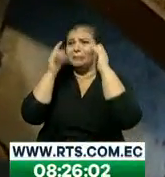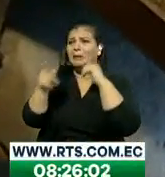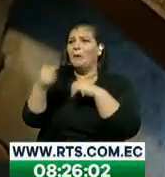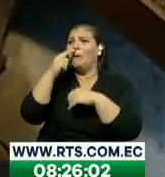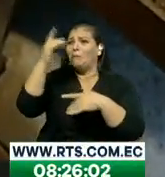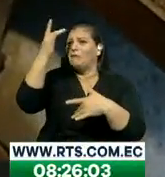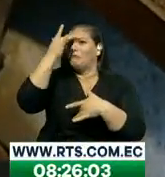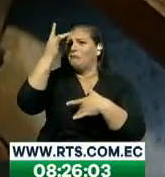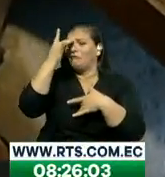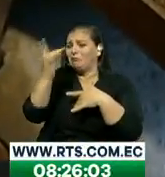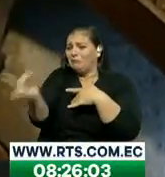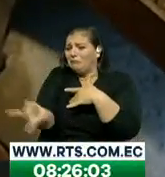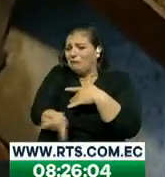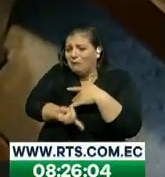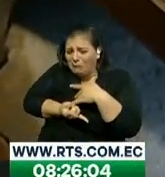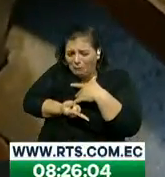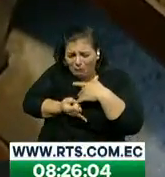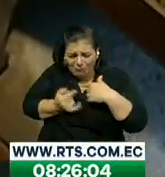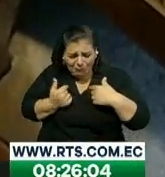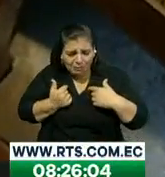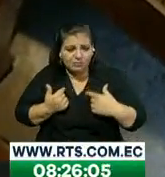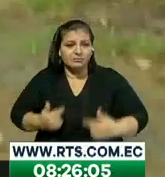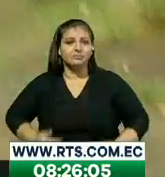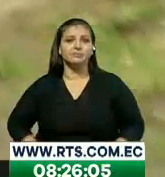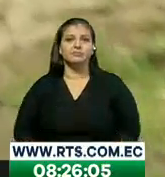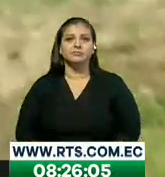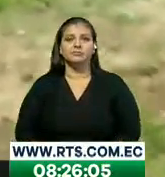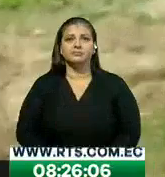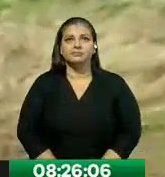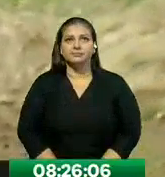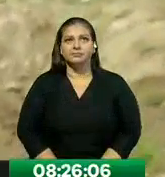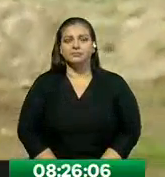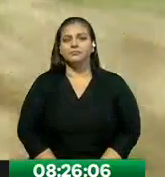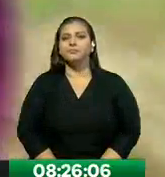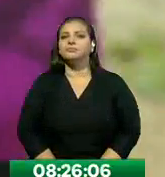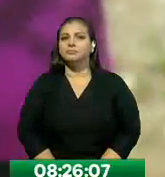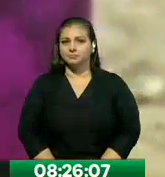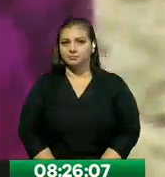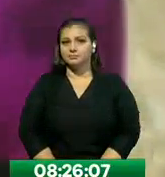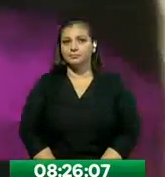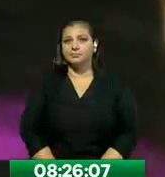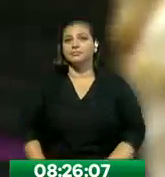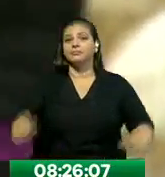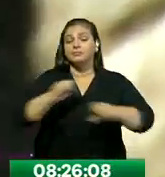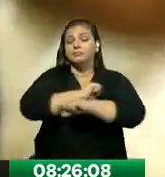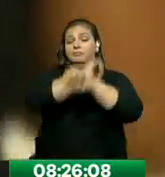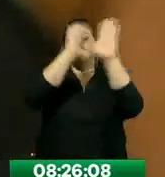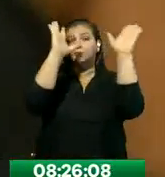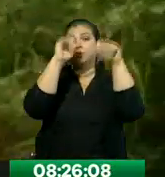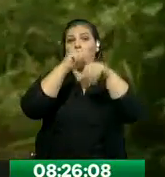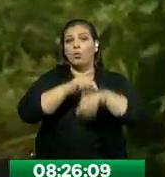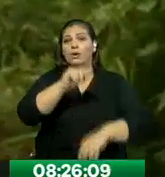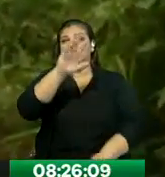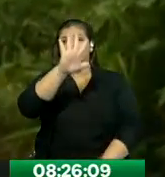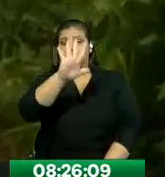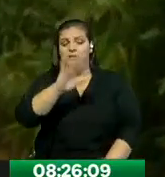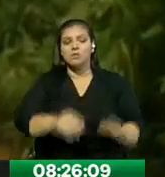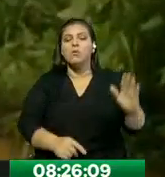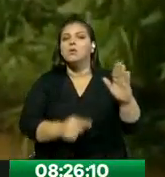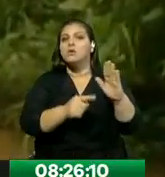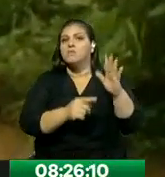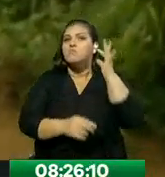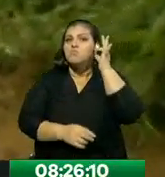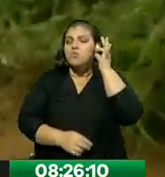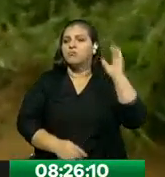La víctima tenía por costumbre salir de casa alrededor de las 5 de la mañana para dirigirse hacia su trabajo. Para llegar hasta